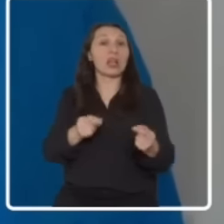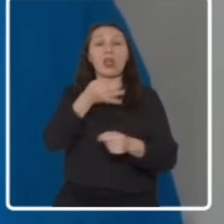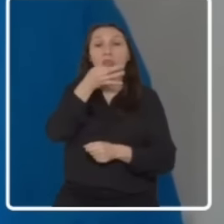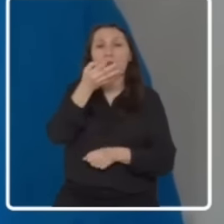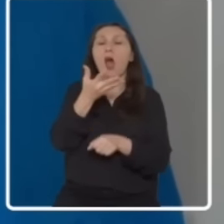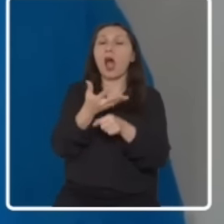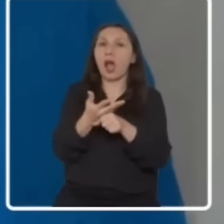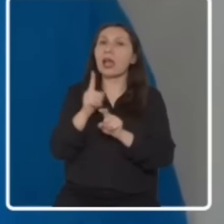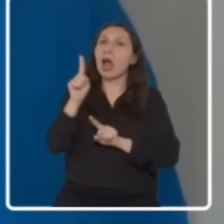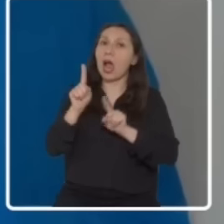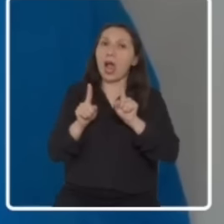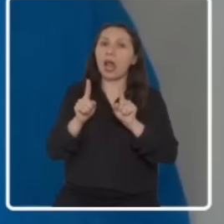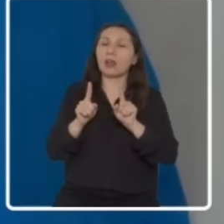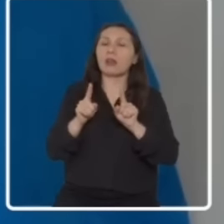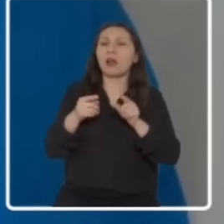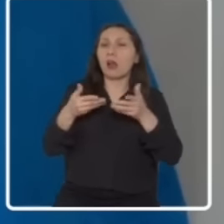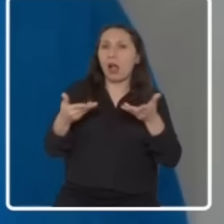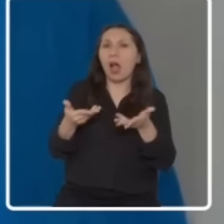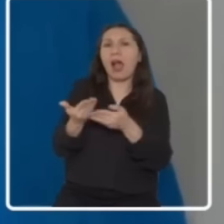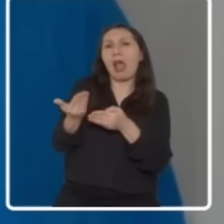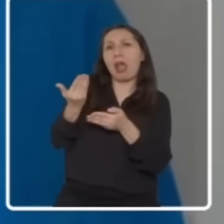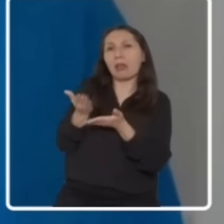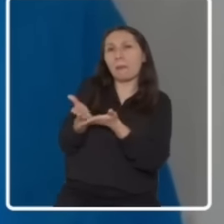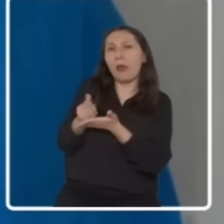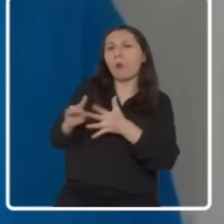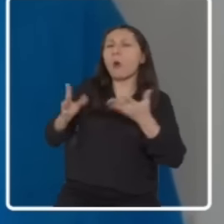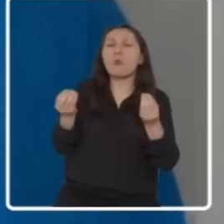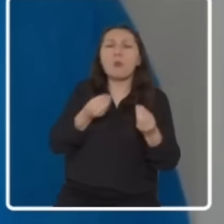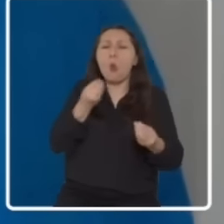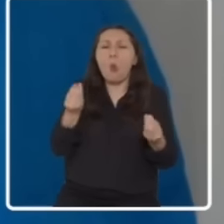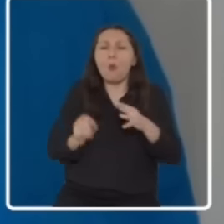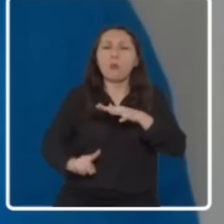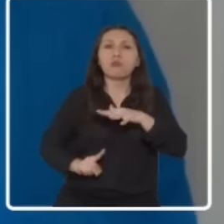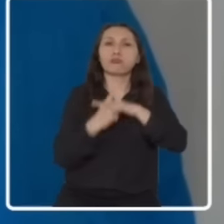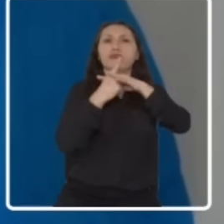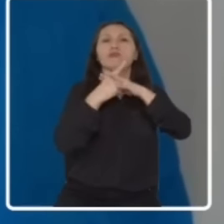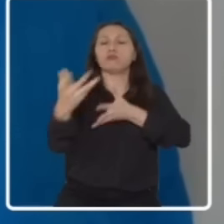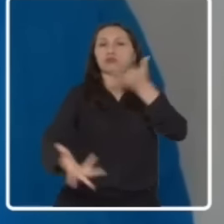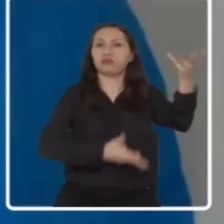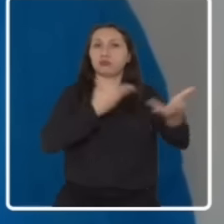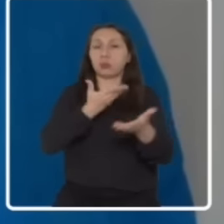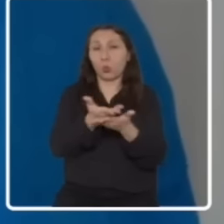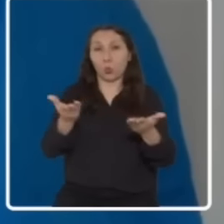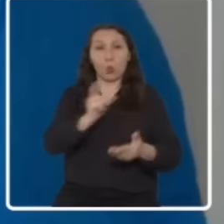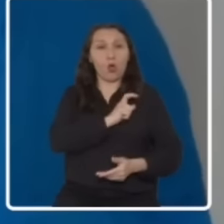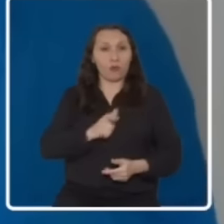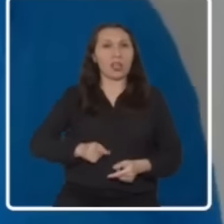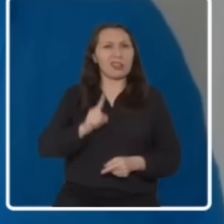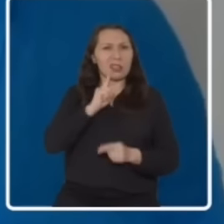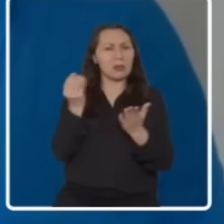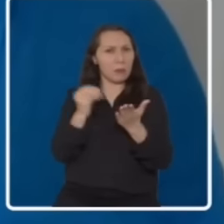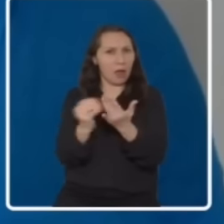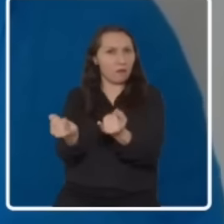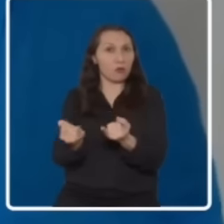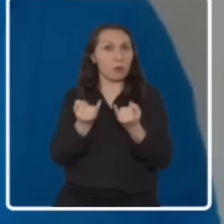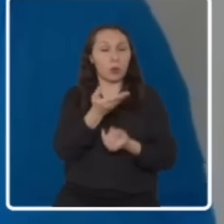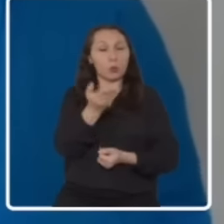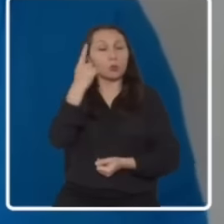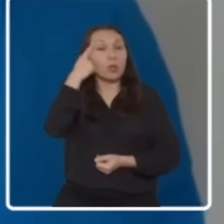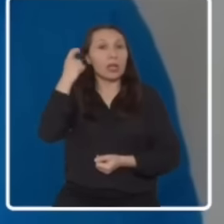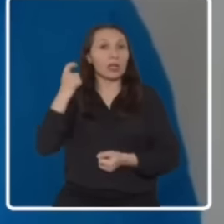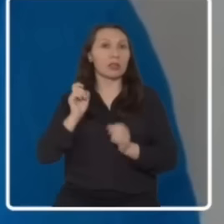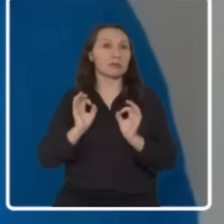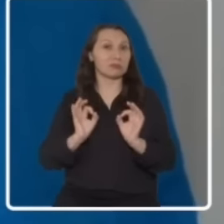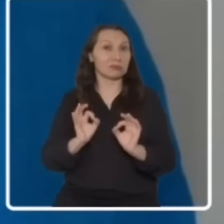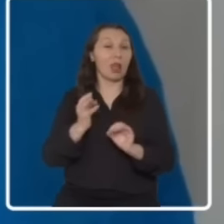asegura que hay algo orquestado y planificado por el origen de los incendios. No sé si ustedes como gobierno tienen más información respecto a esto, si creen también de